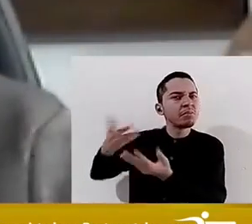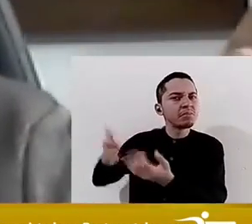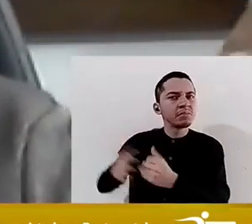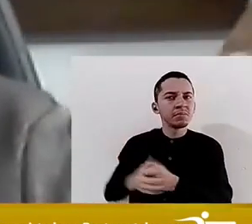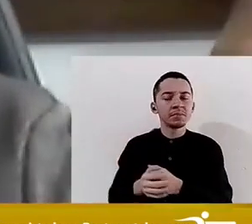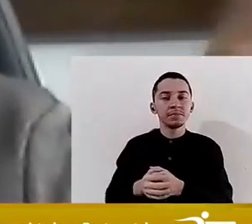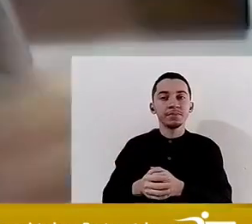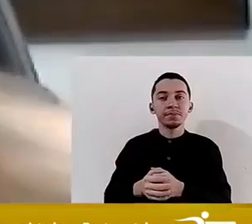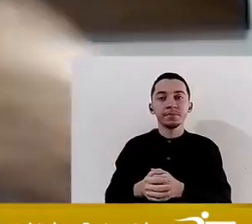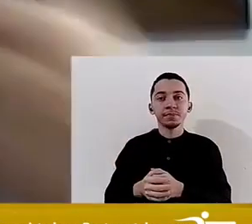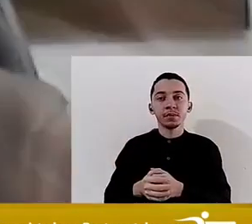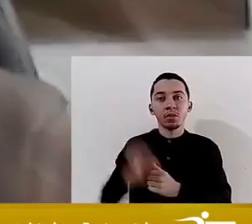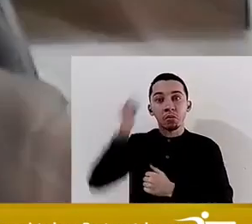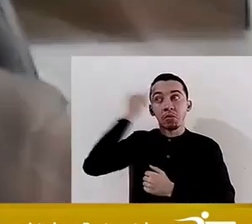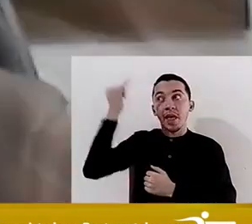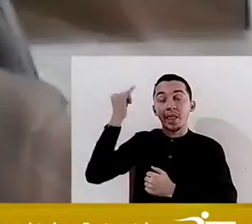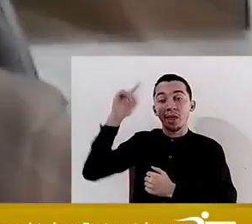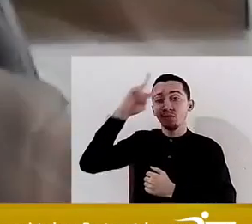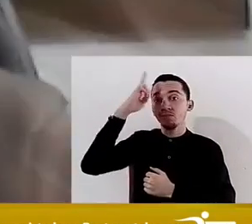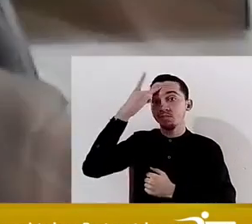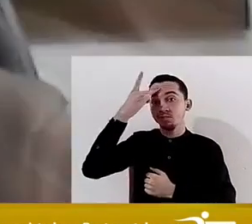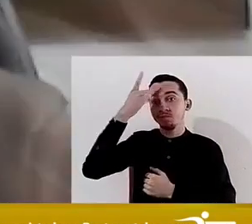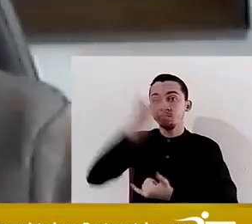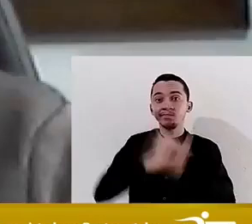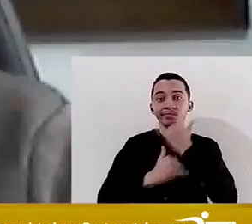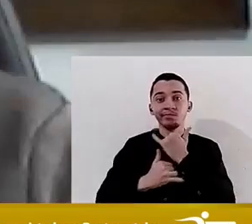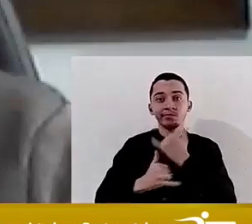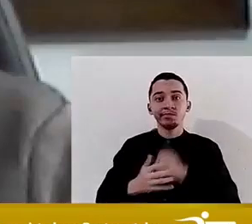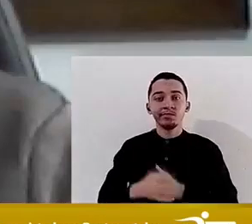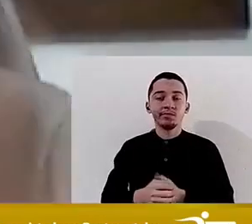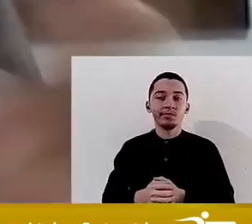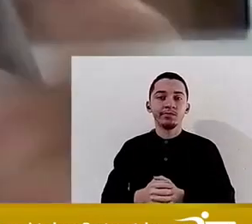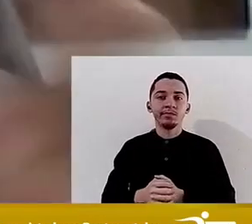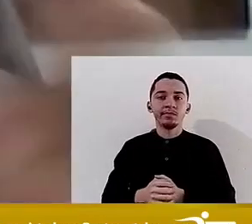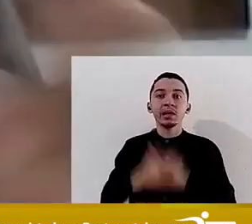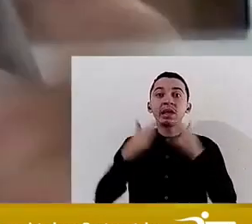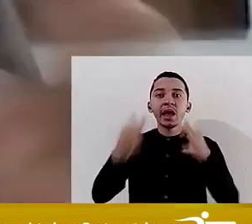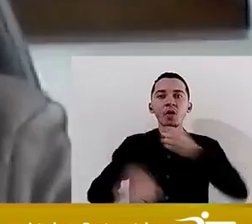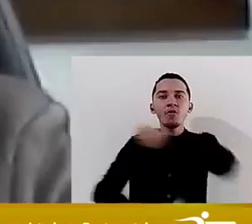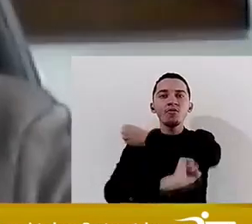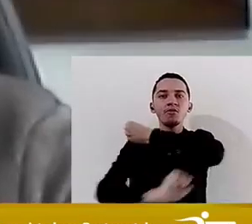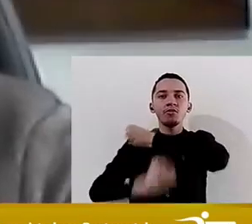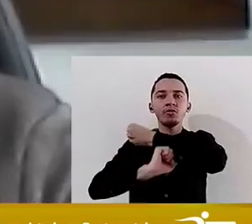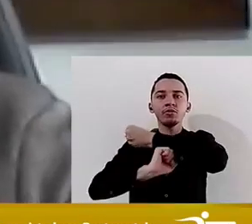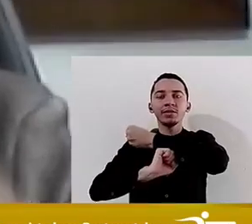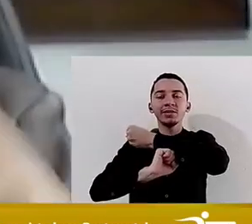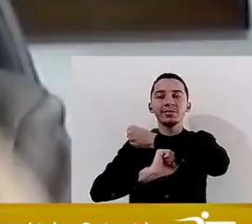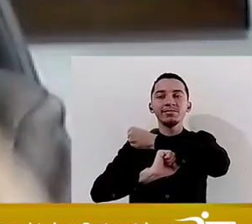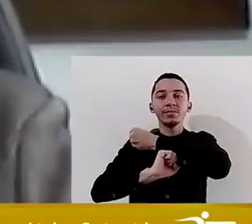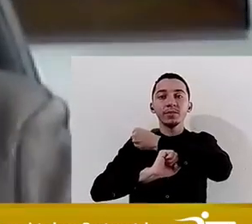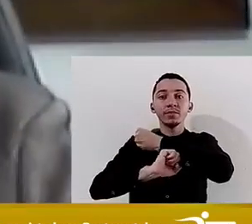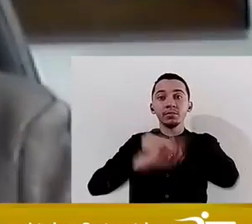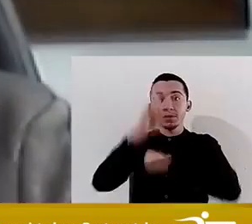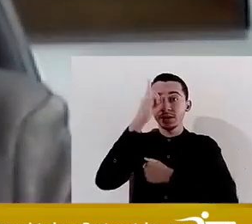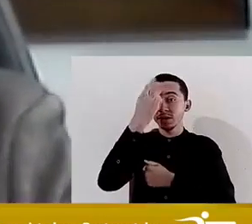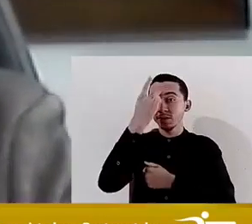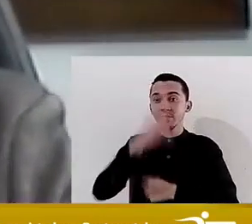equivocados. Creyeron con un parámetro equivocado. Tenían piedras y